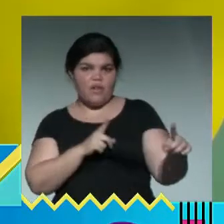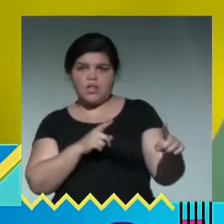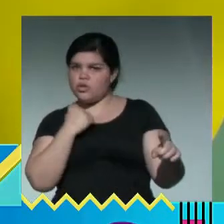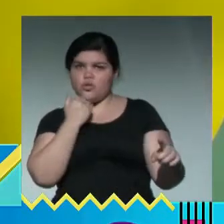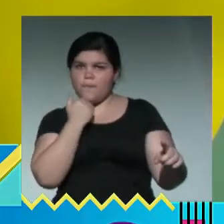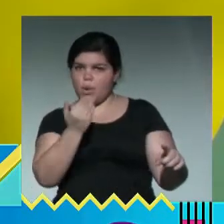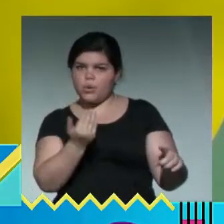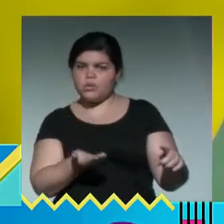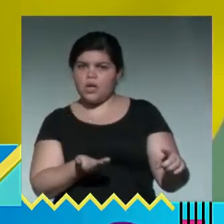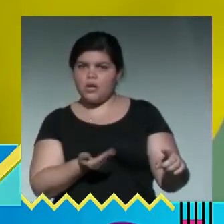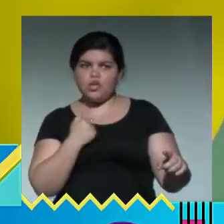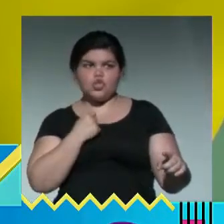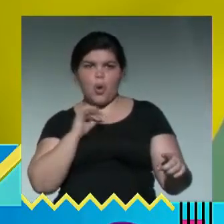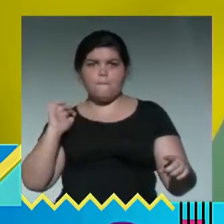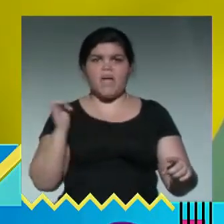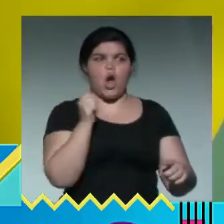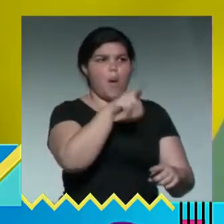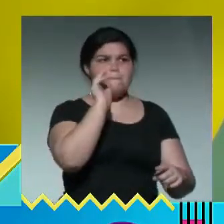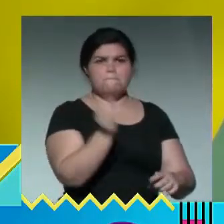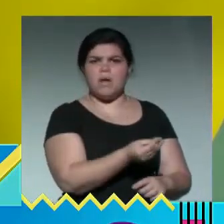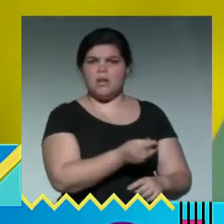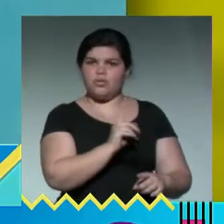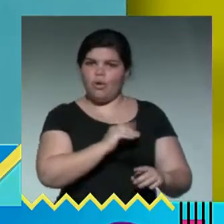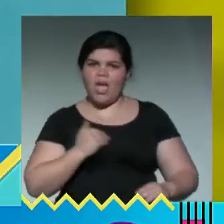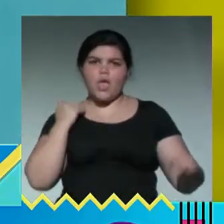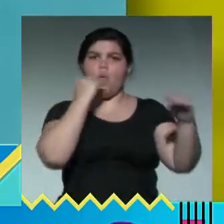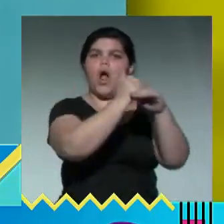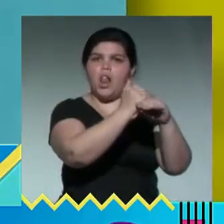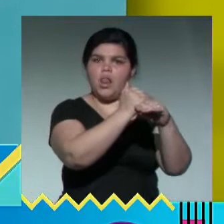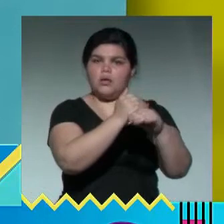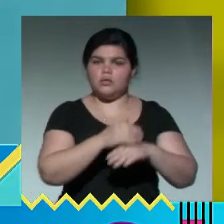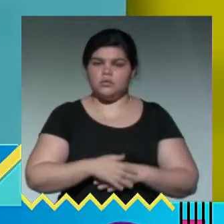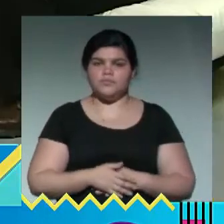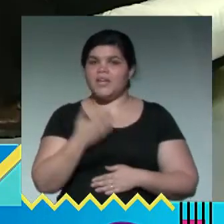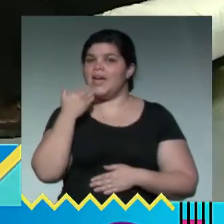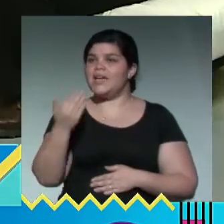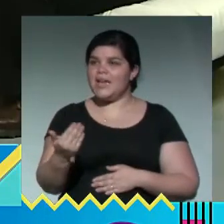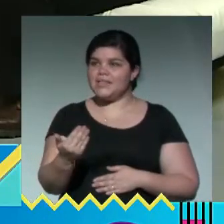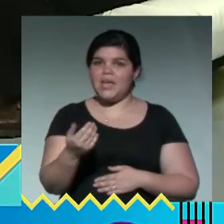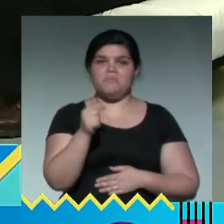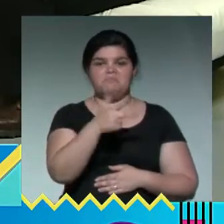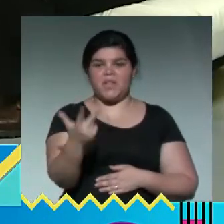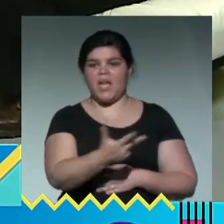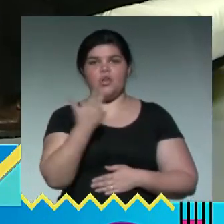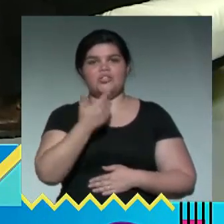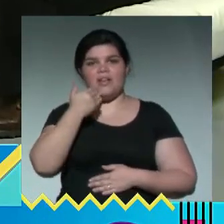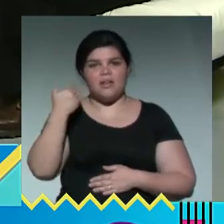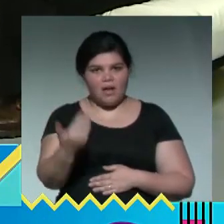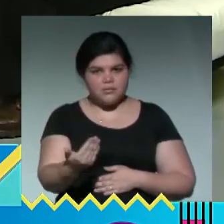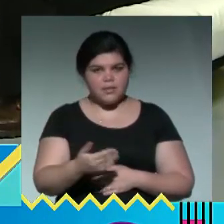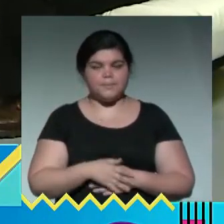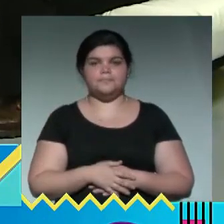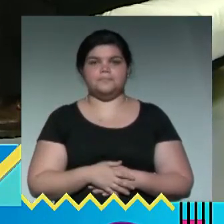sea mejor o peor. Bien. Muchas gracias, Gabriela, por haber estado acá. Muchas gracias, Sandra. Gracias, Carlos, muchas gracias por haber estado